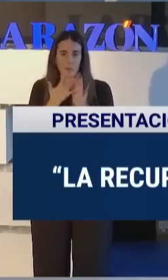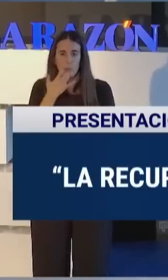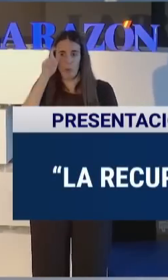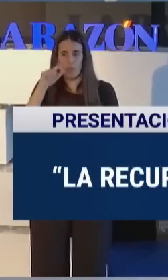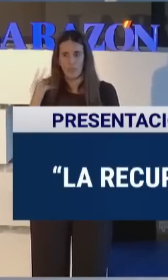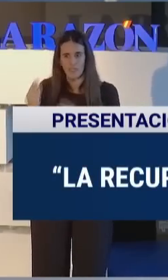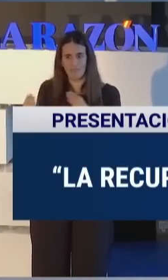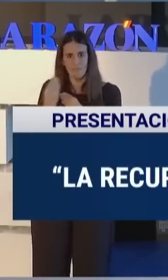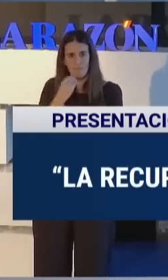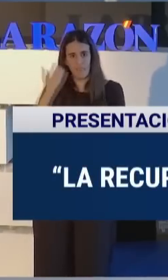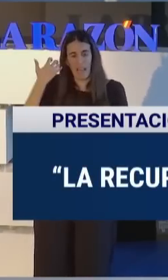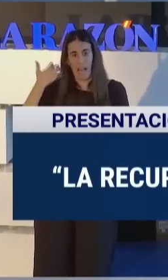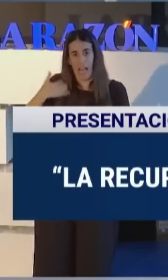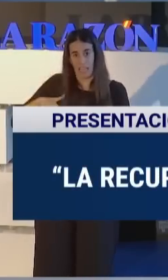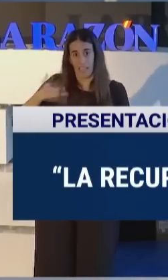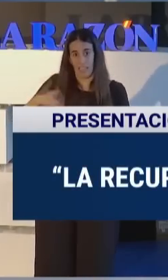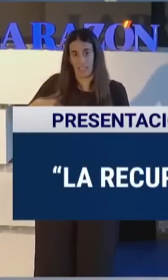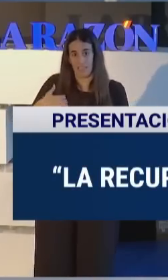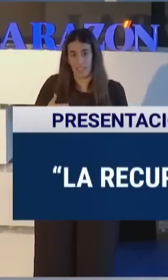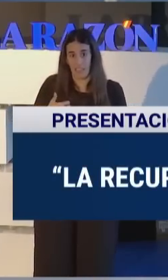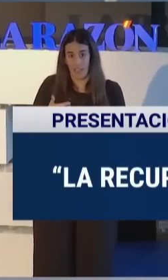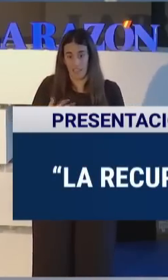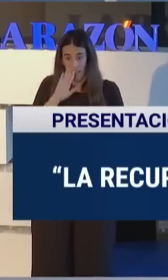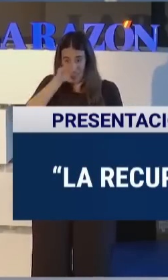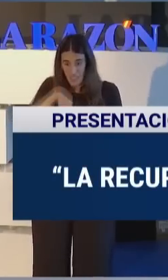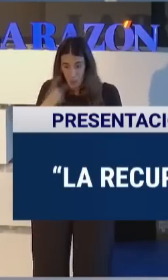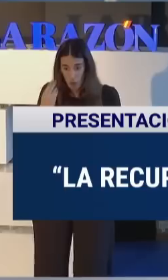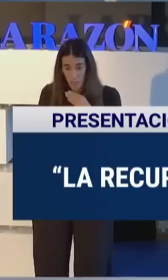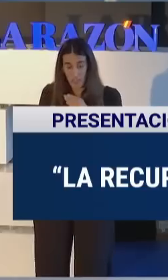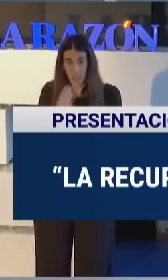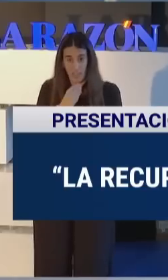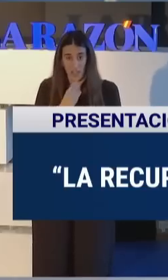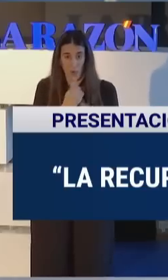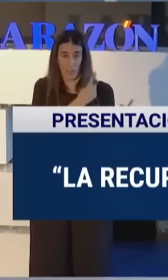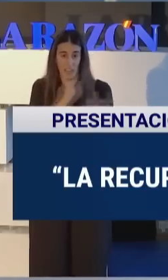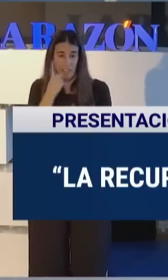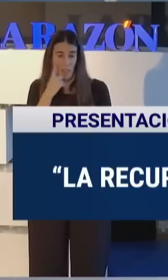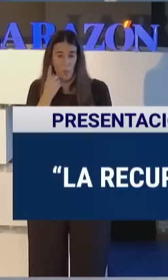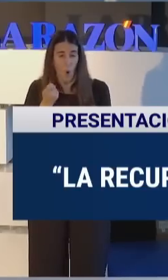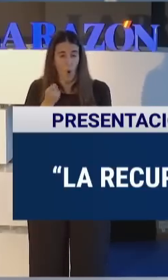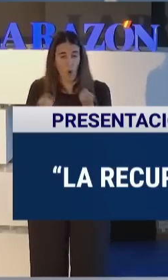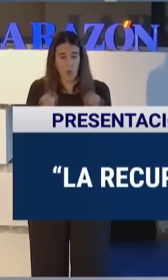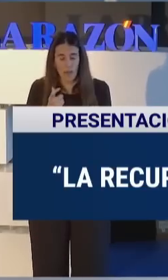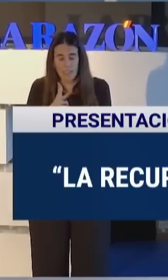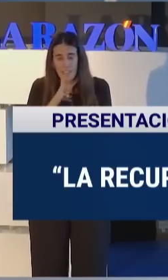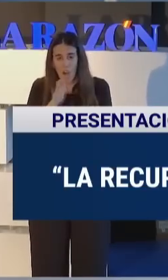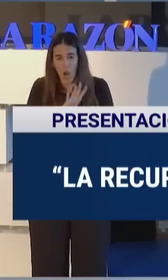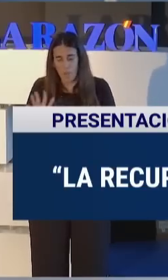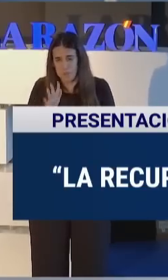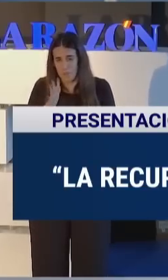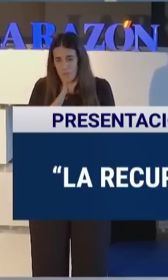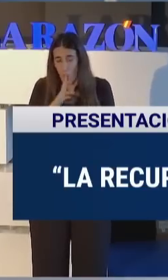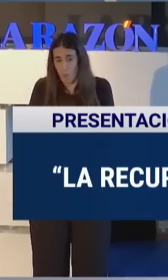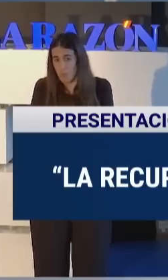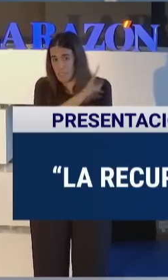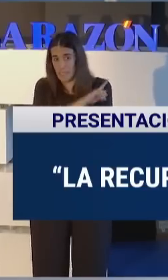inversores, la TIR del flujo de fondo de la firma, ¿sí? Que es la que tienen que mapear contra el WACC, es enorme. Por lo tanto,